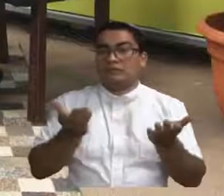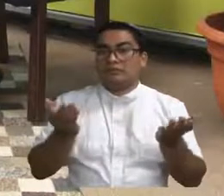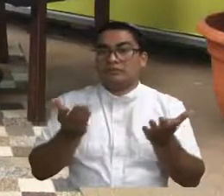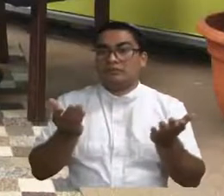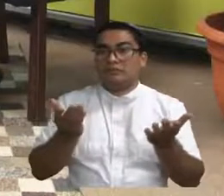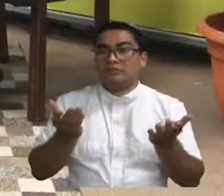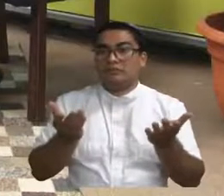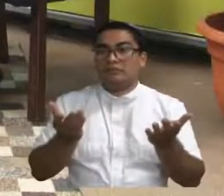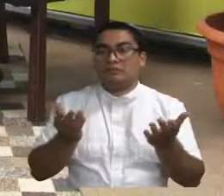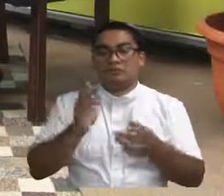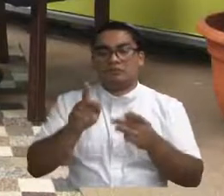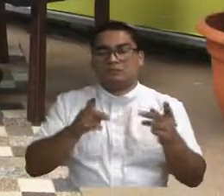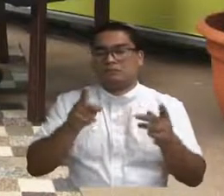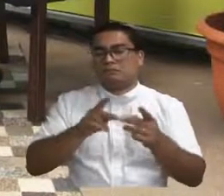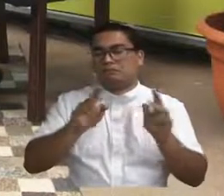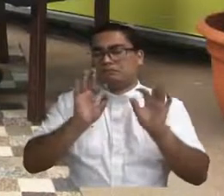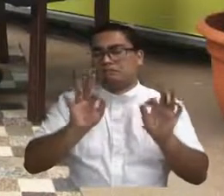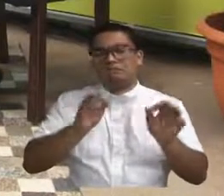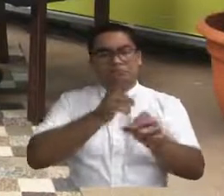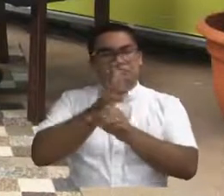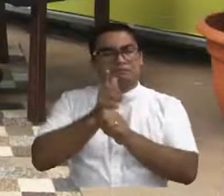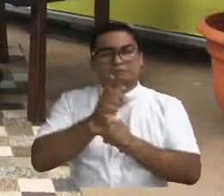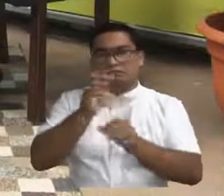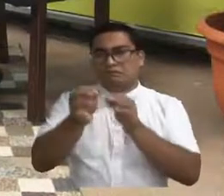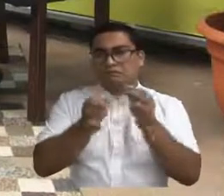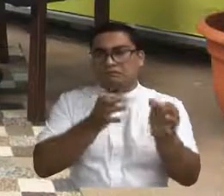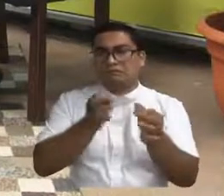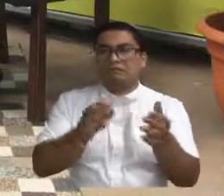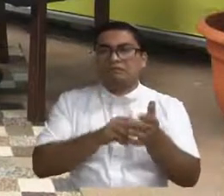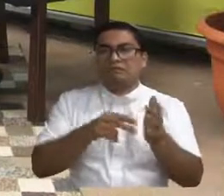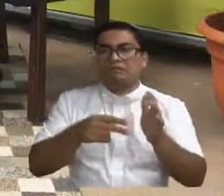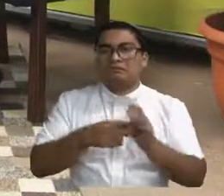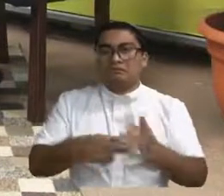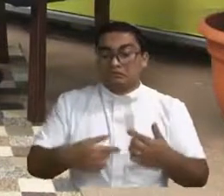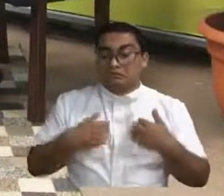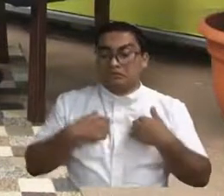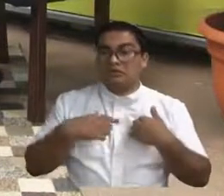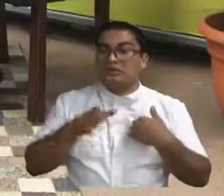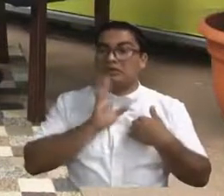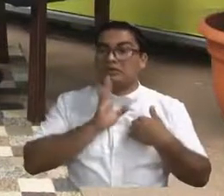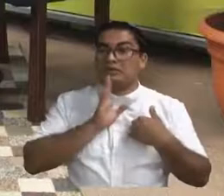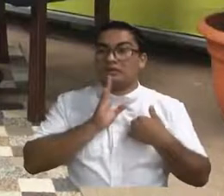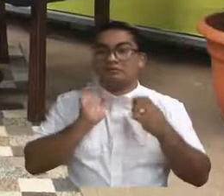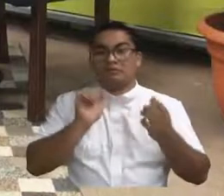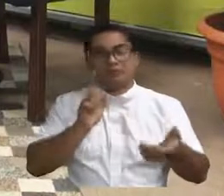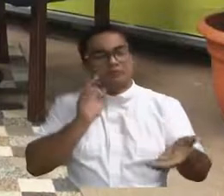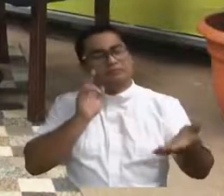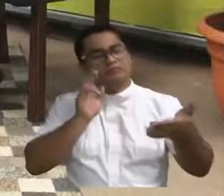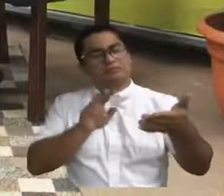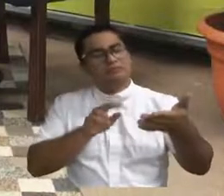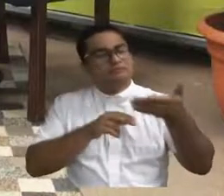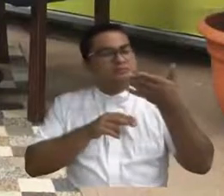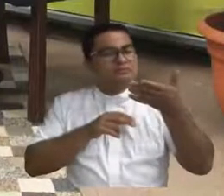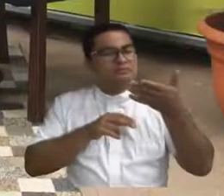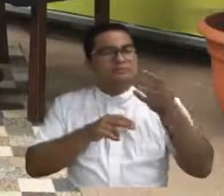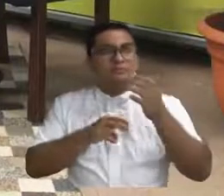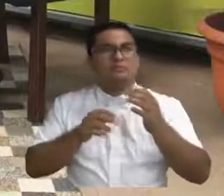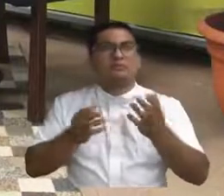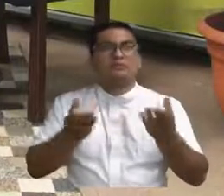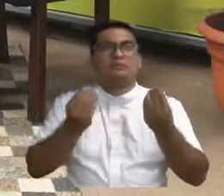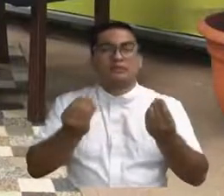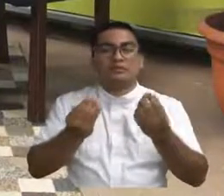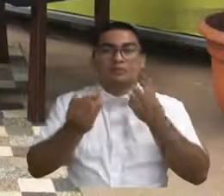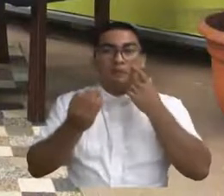y sale perfectamente explicado y es no es lo mismo que yo le hable a que ellos lo vean y también les va a ir quitando